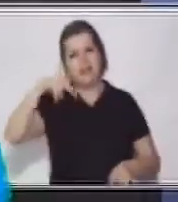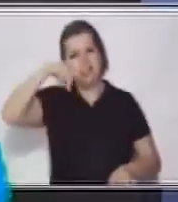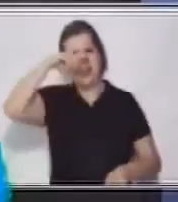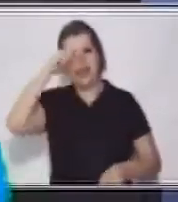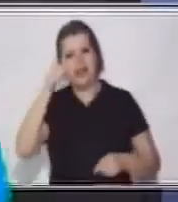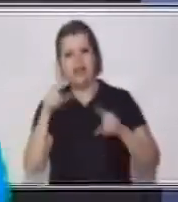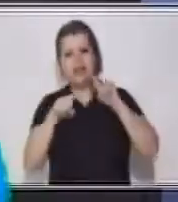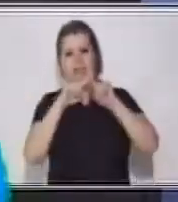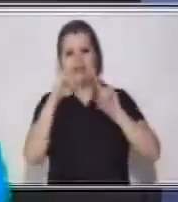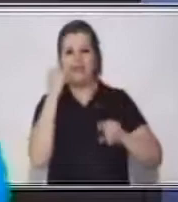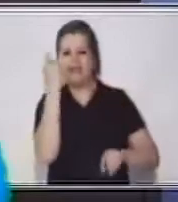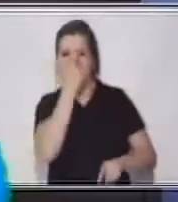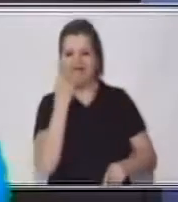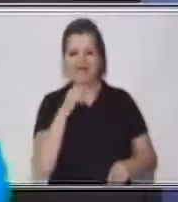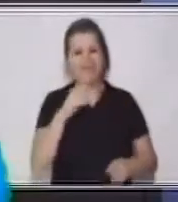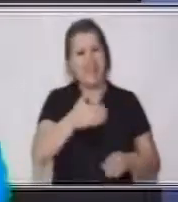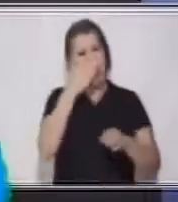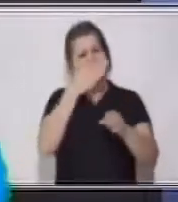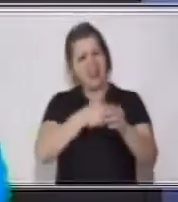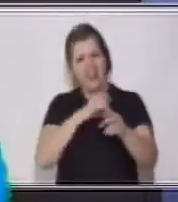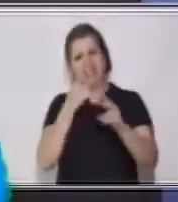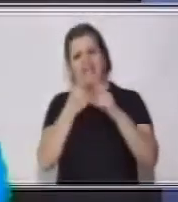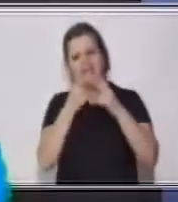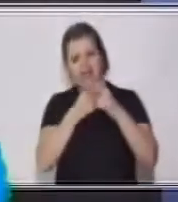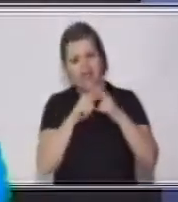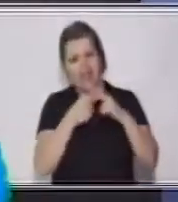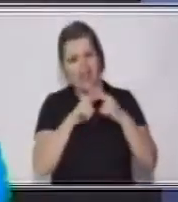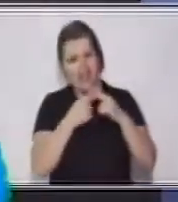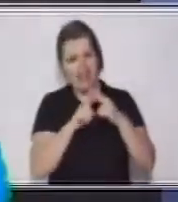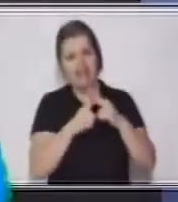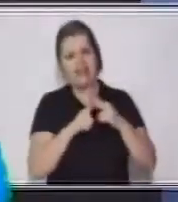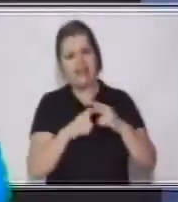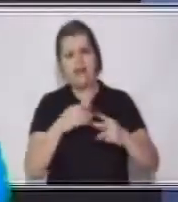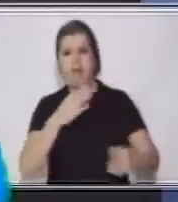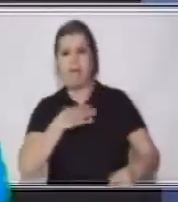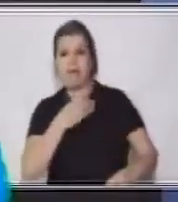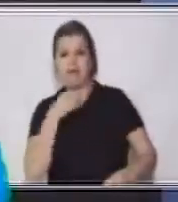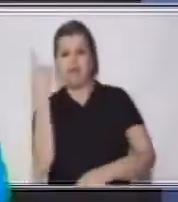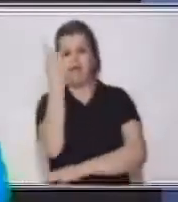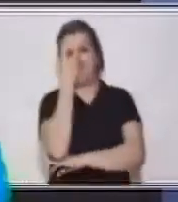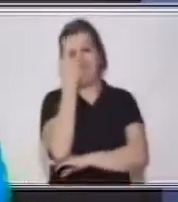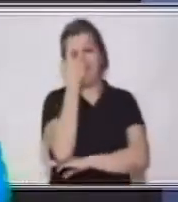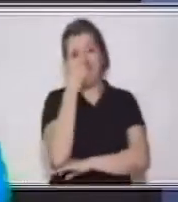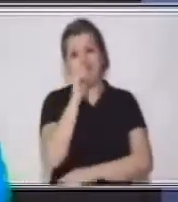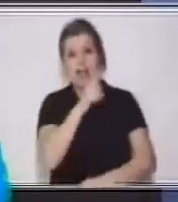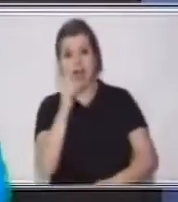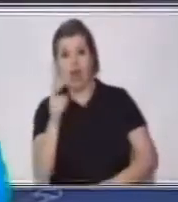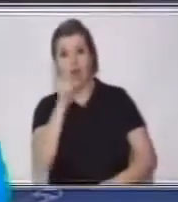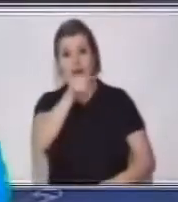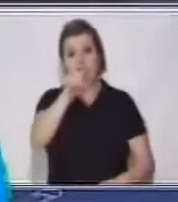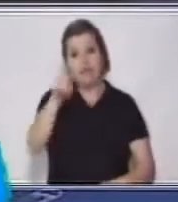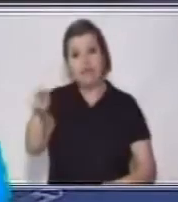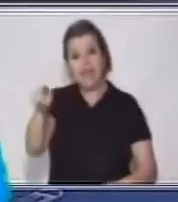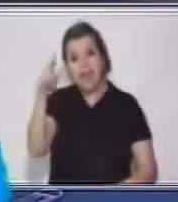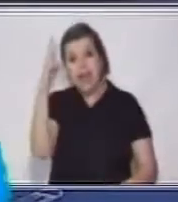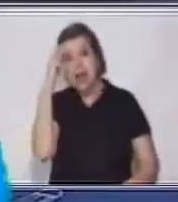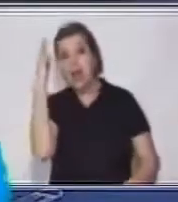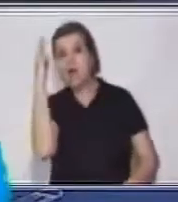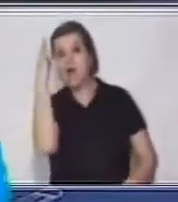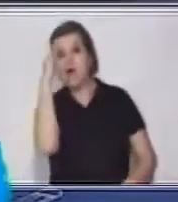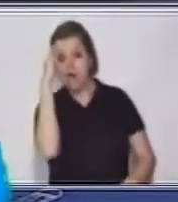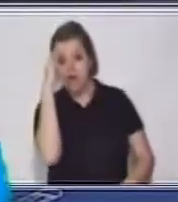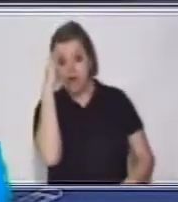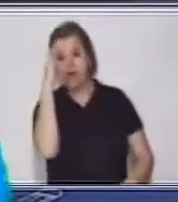Entonces, antes de iniciar de hablar sobre la morfología, para mí es muy importante que cada uno de nosotros podamos reconocer